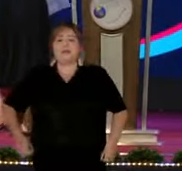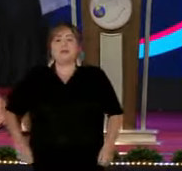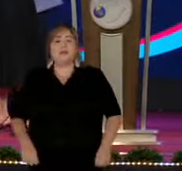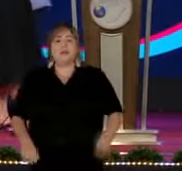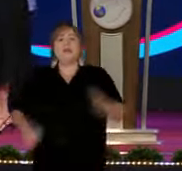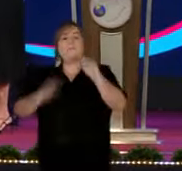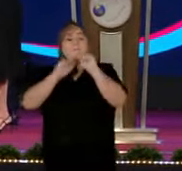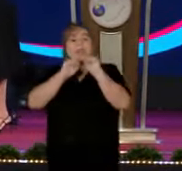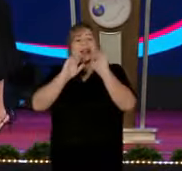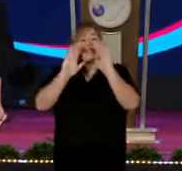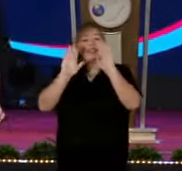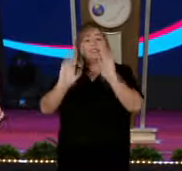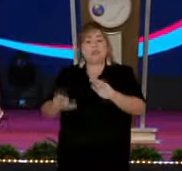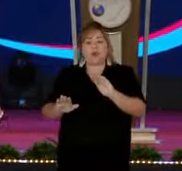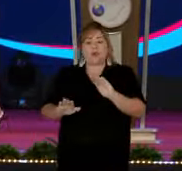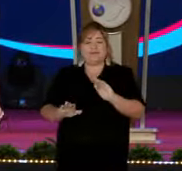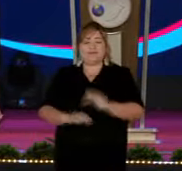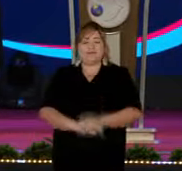hija.